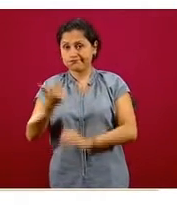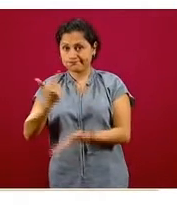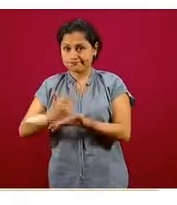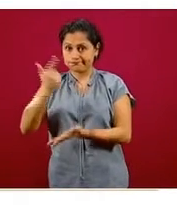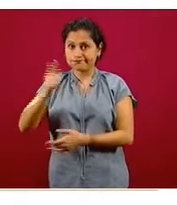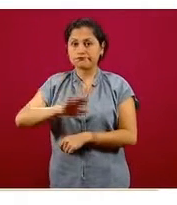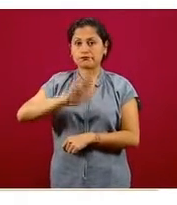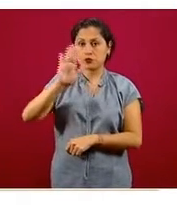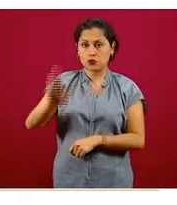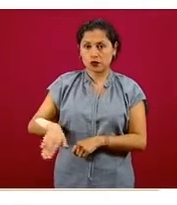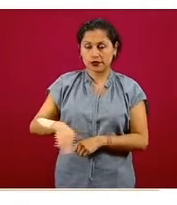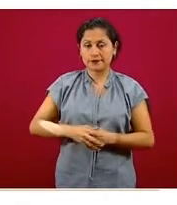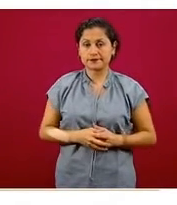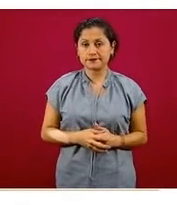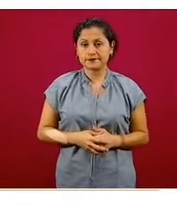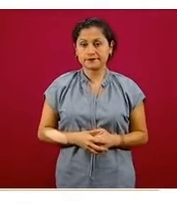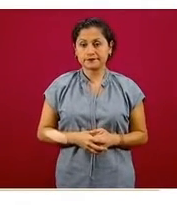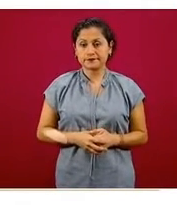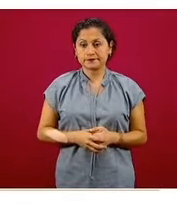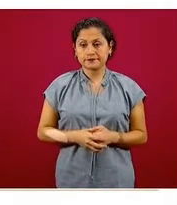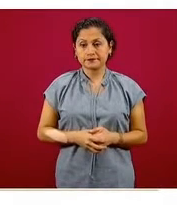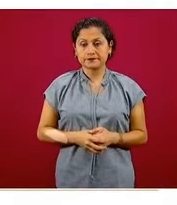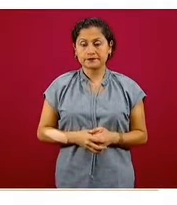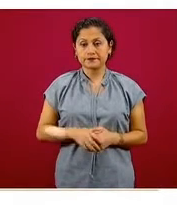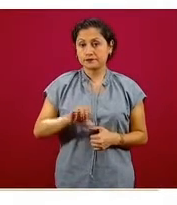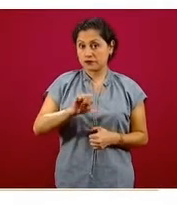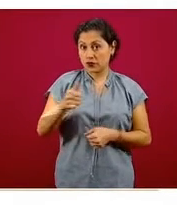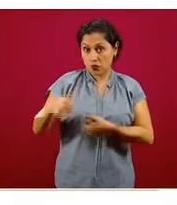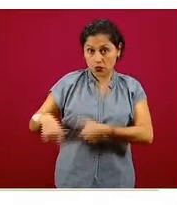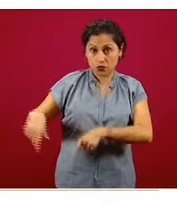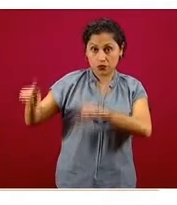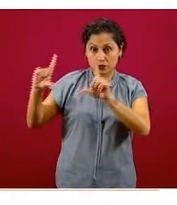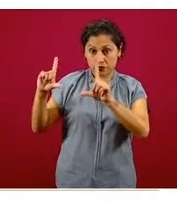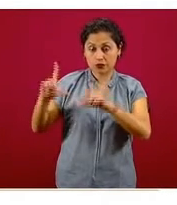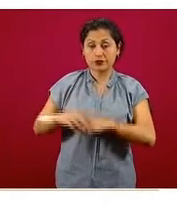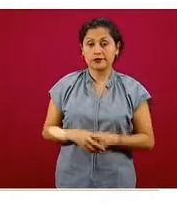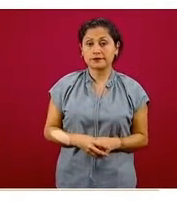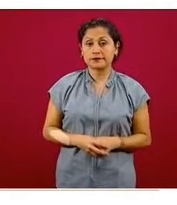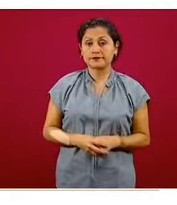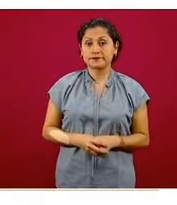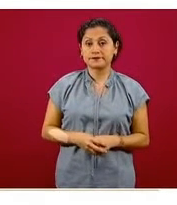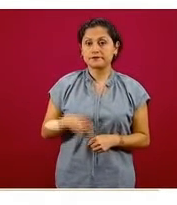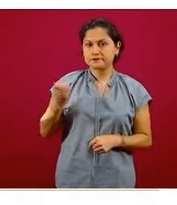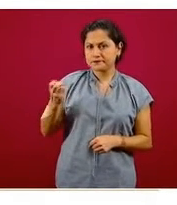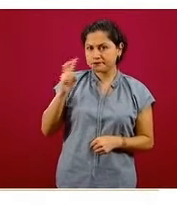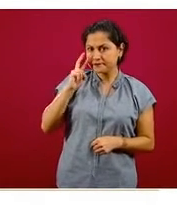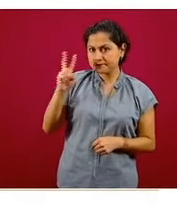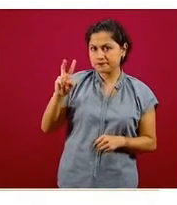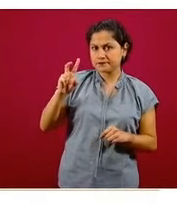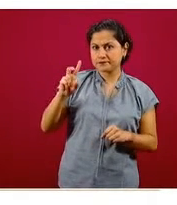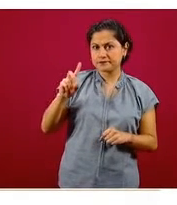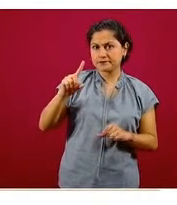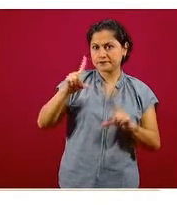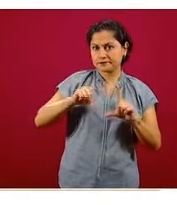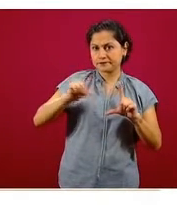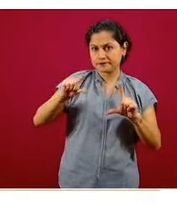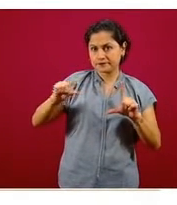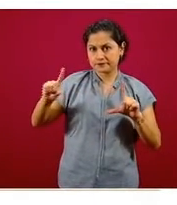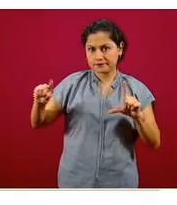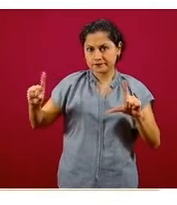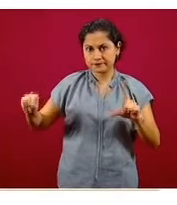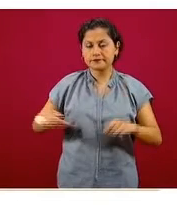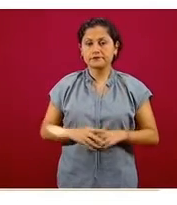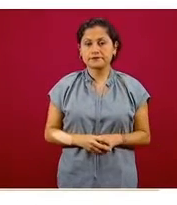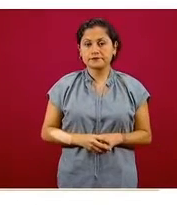en México. Veamos la siguiente diapositiva, son las barras que en su momento representan la carga acumulada